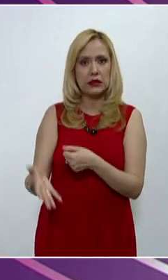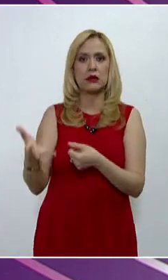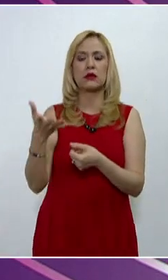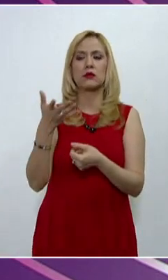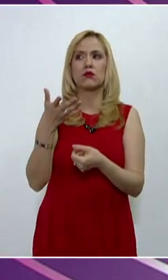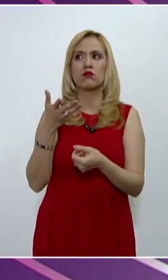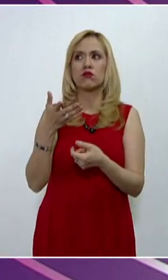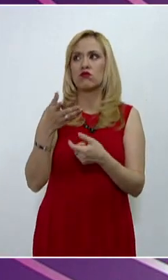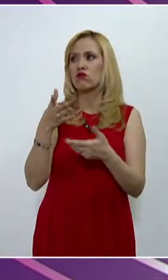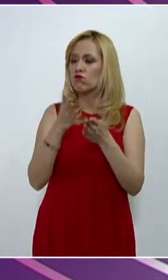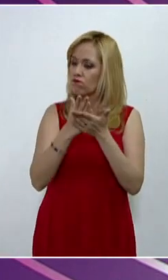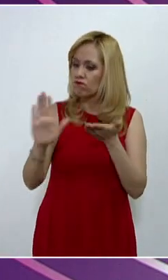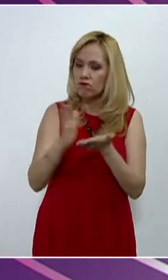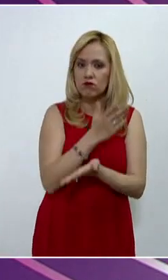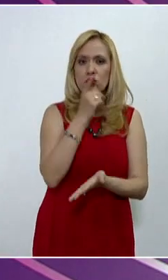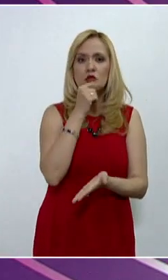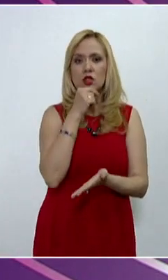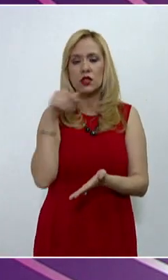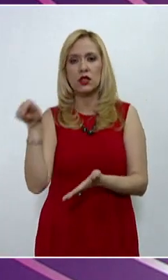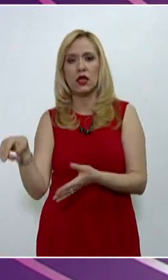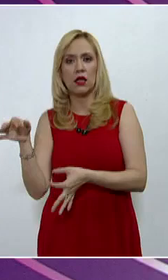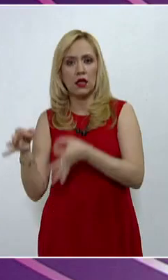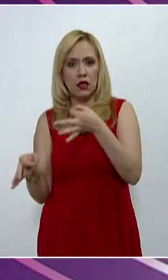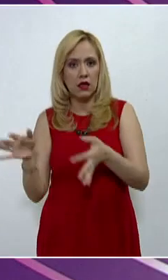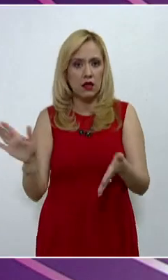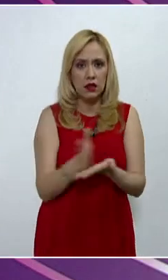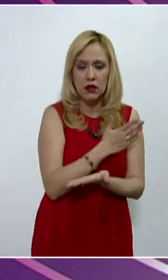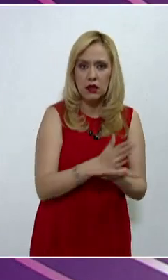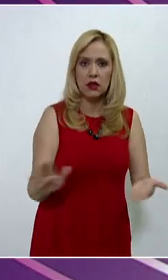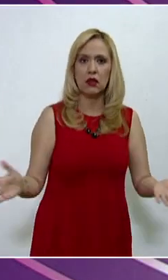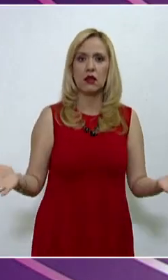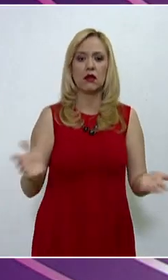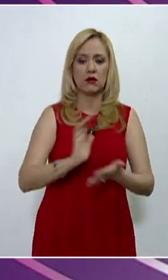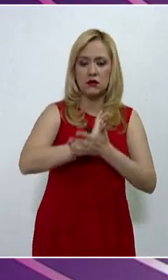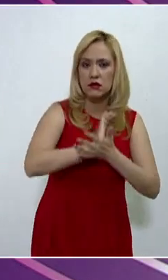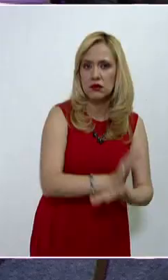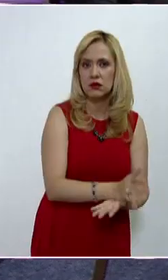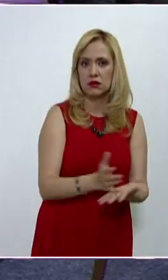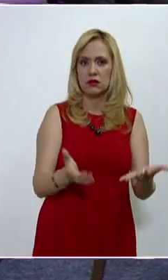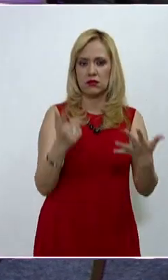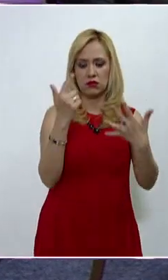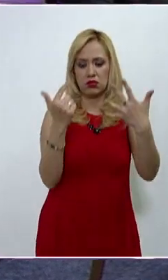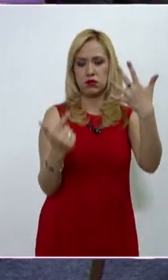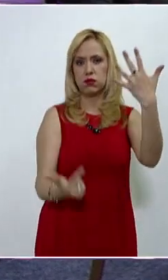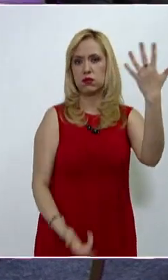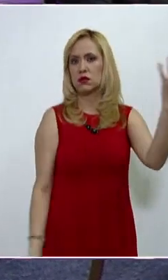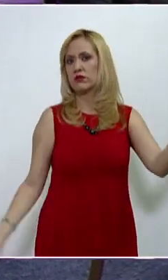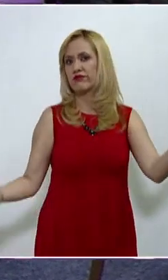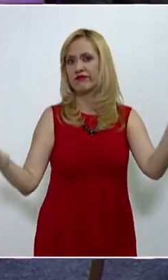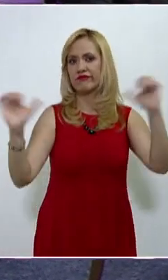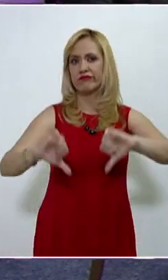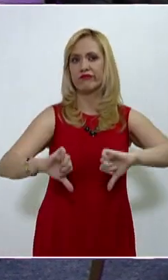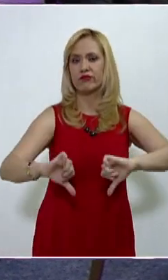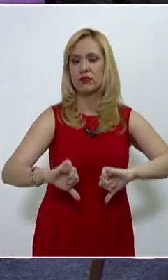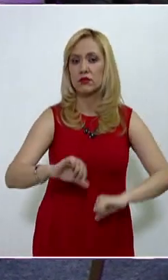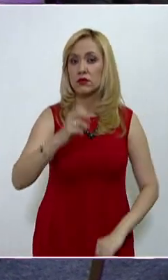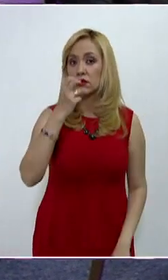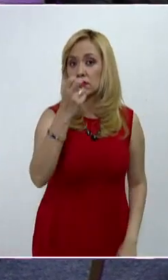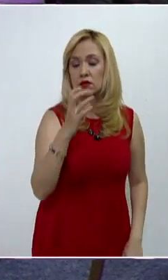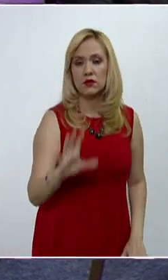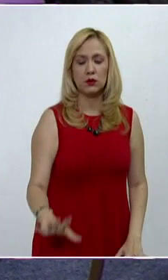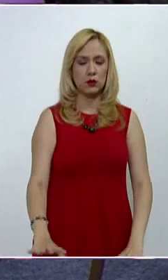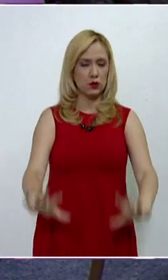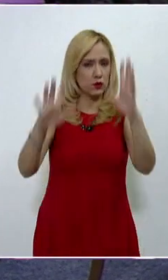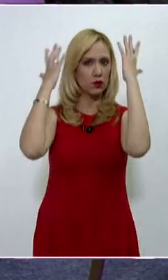independencia judicial, resulta discriminatoria, en fin. La medida, por consiguiente, en su dimensión